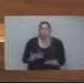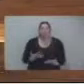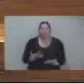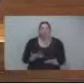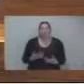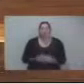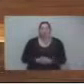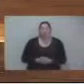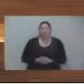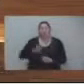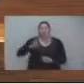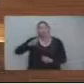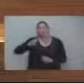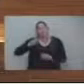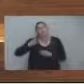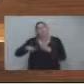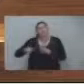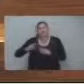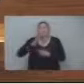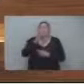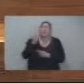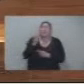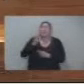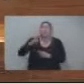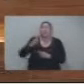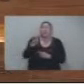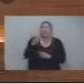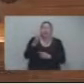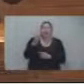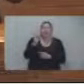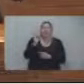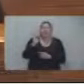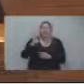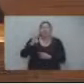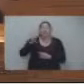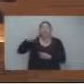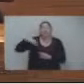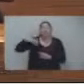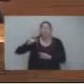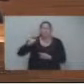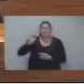Otra cosa es el aforamiento, porque de todas formas estamos hablando de una inmunidad,